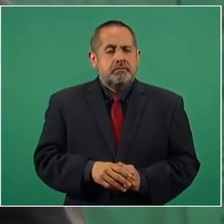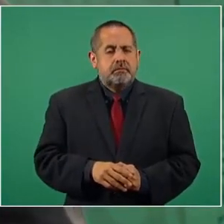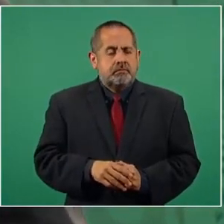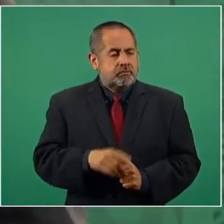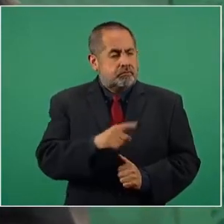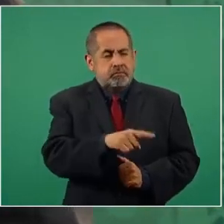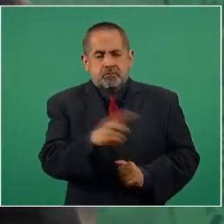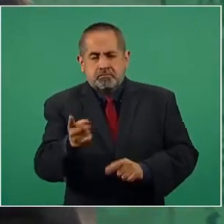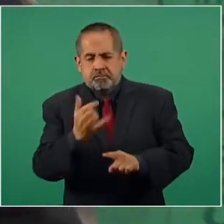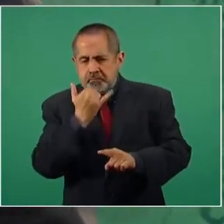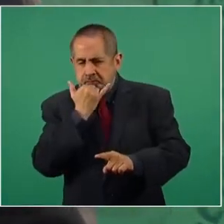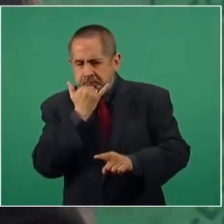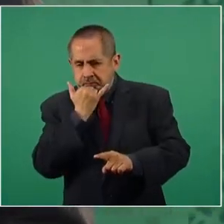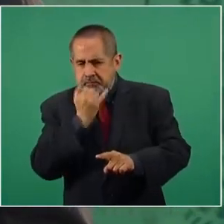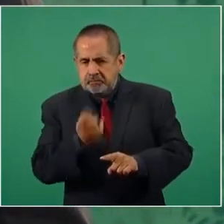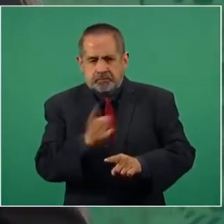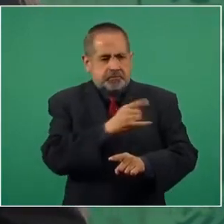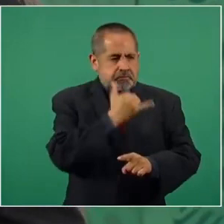perdonarnos,